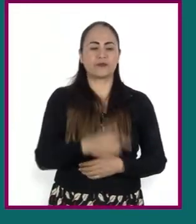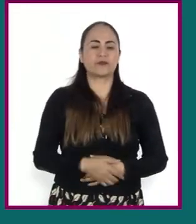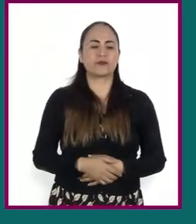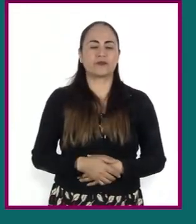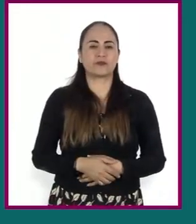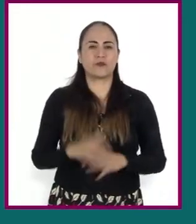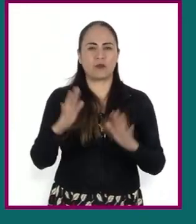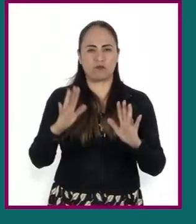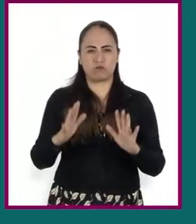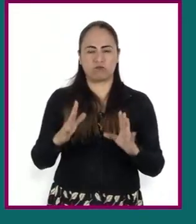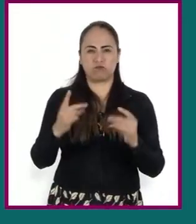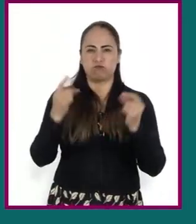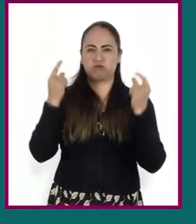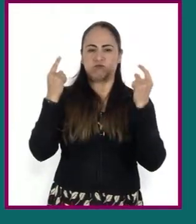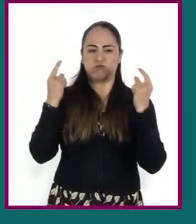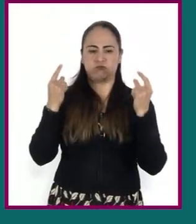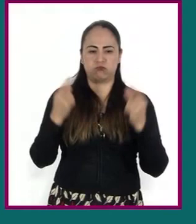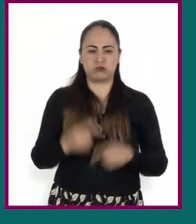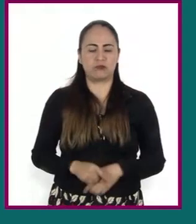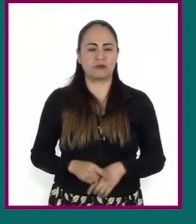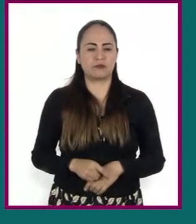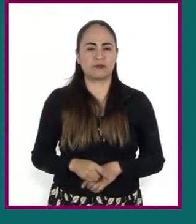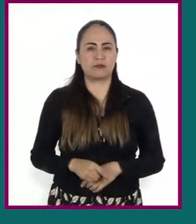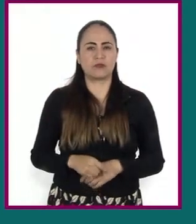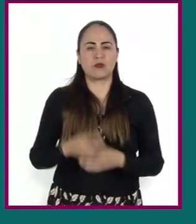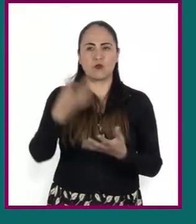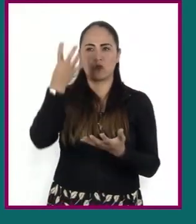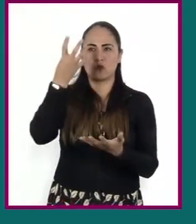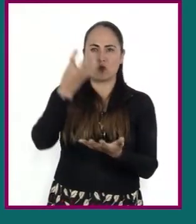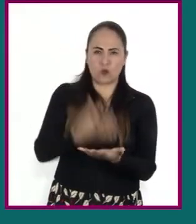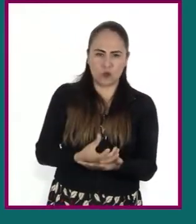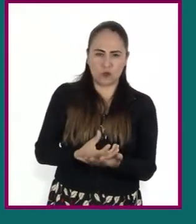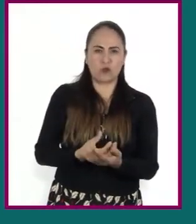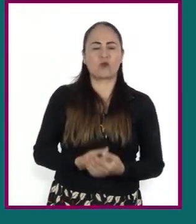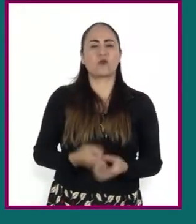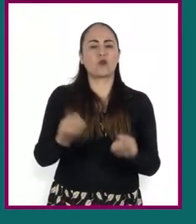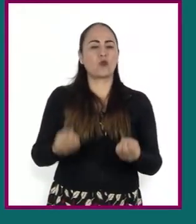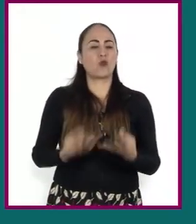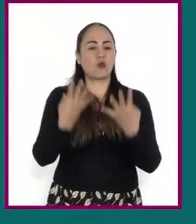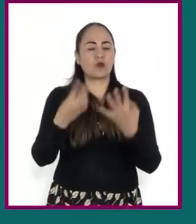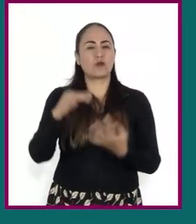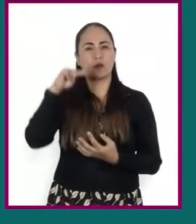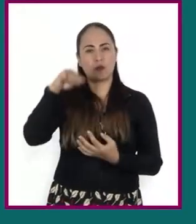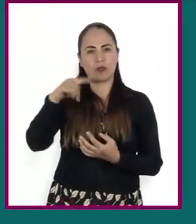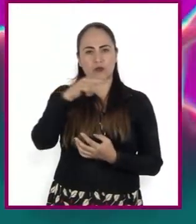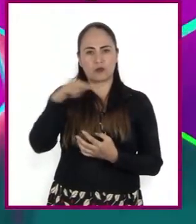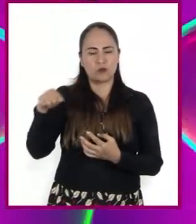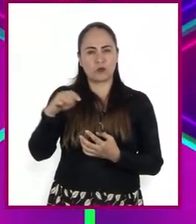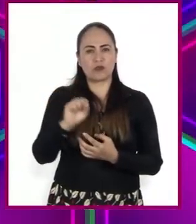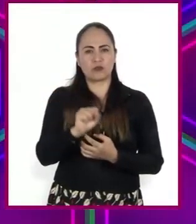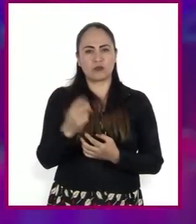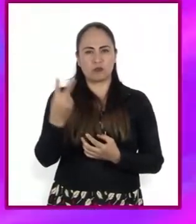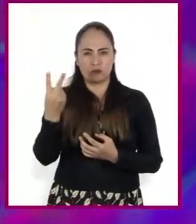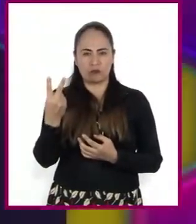igual a aceleración debida a la gravedad, medida en metros sobre segundo al